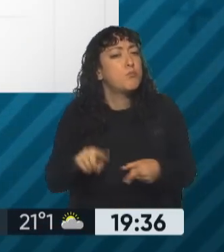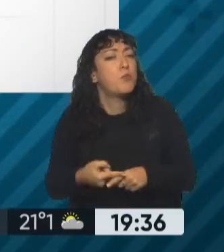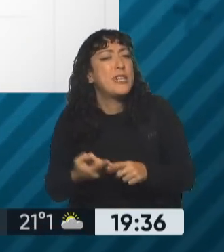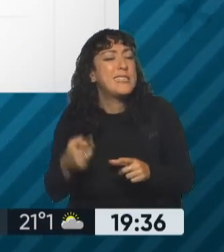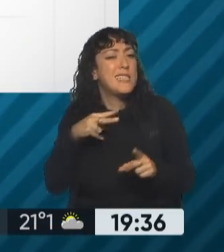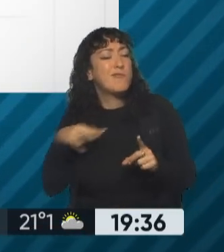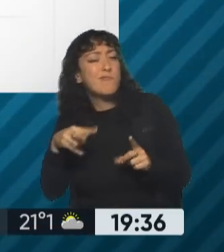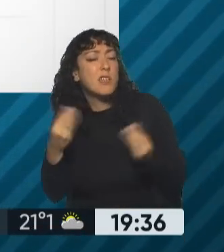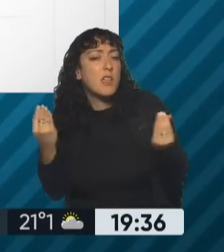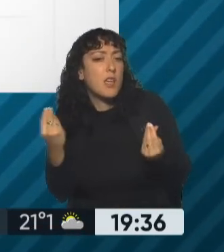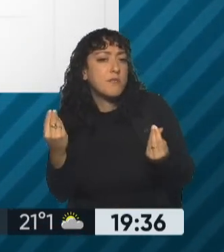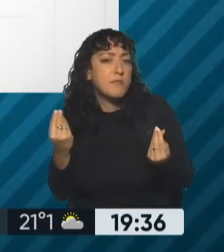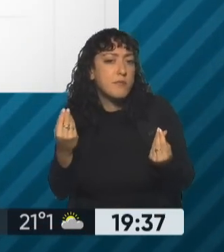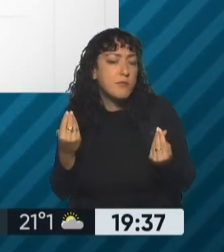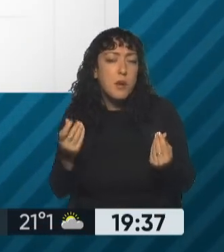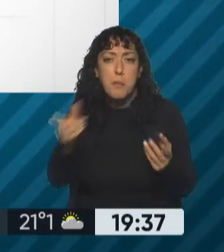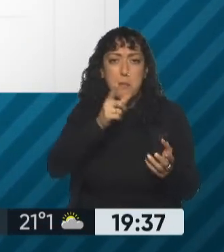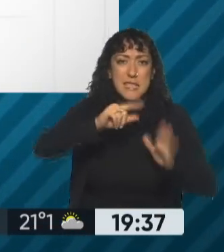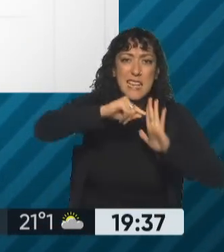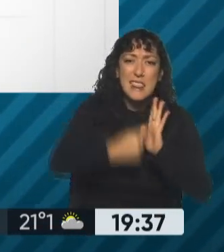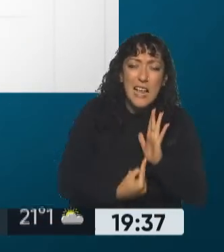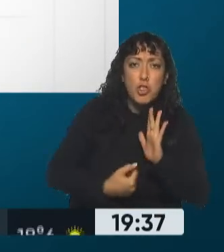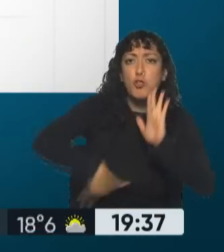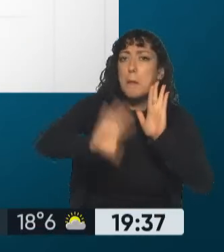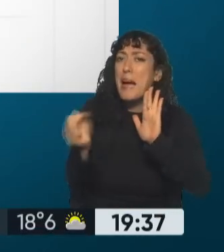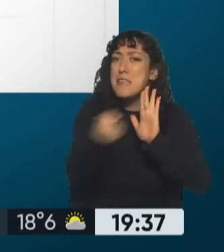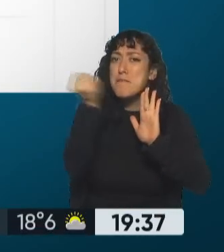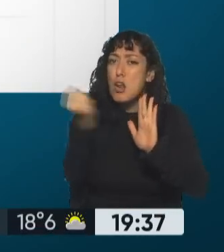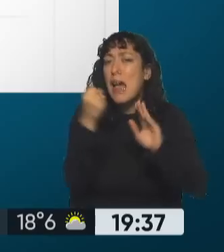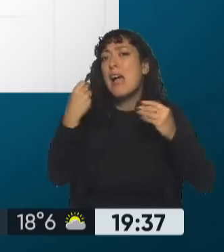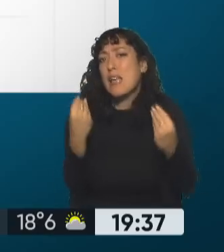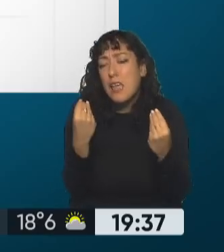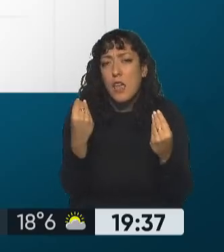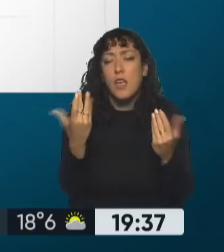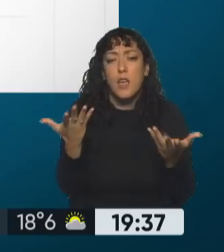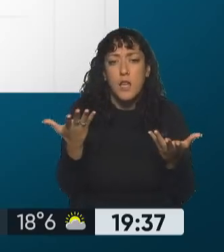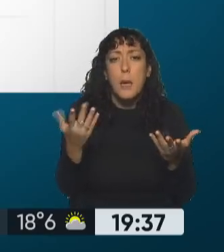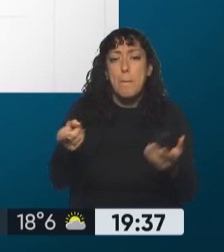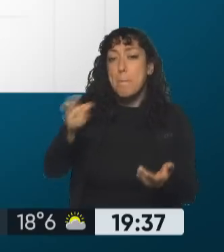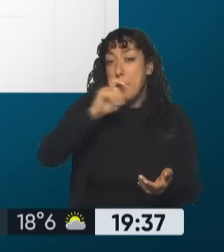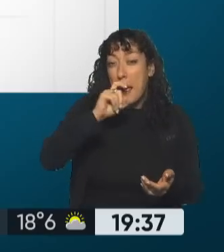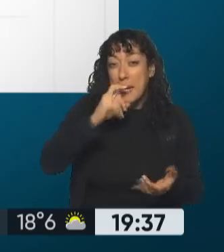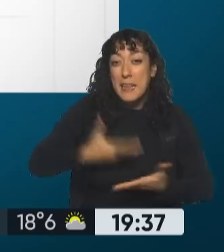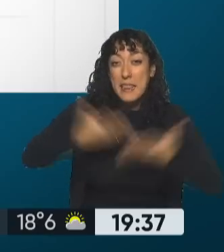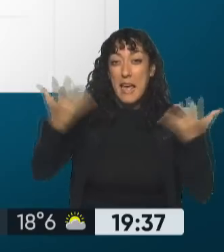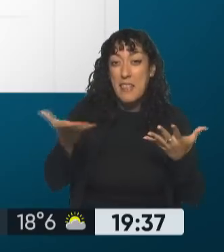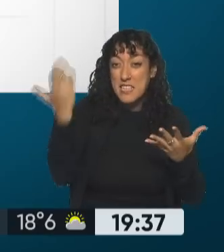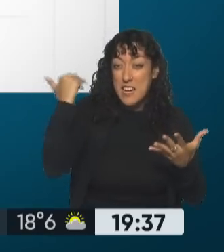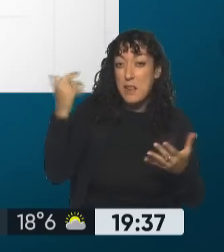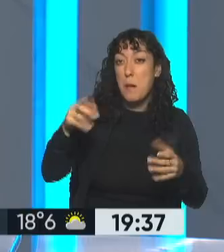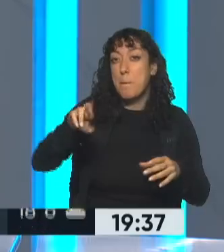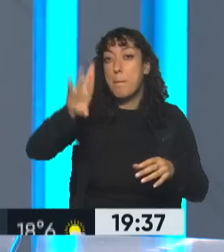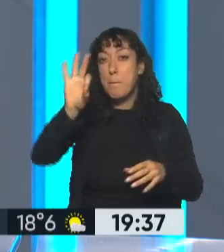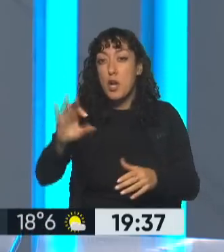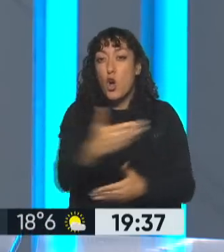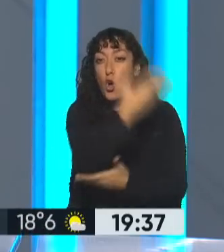estimado Marce? Me parece que los datos importantes, Horacio, para observar con respecto a esto son que Macri, ayer, después de esa cumbre del PRO que